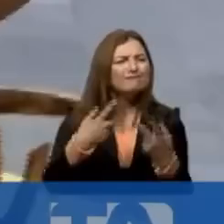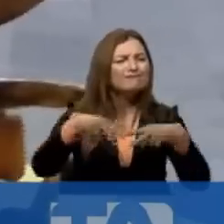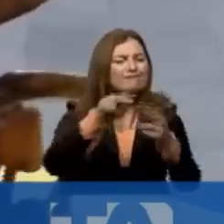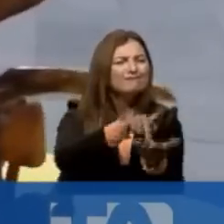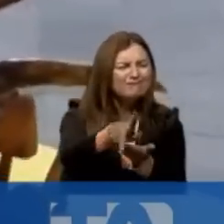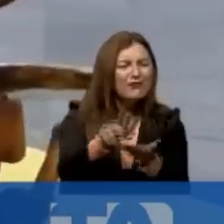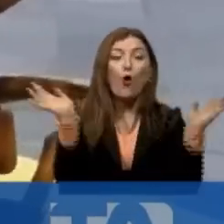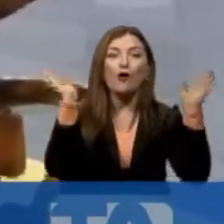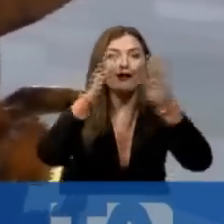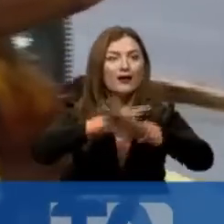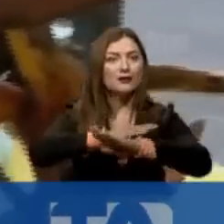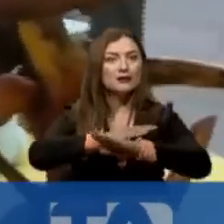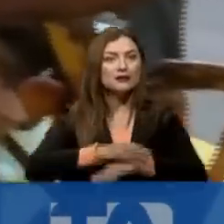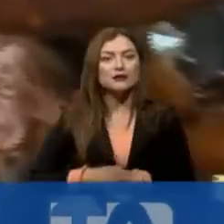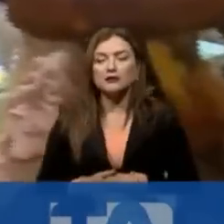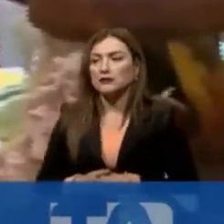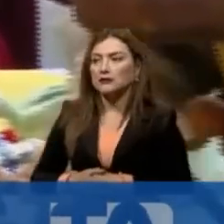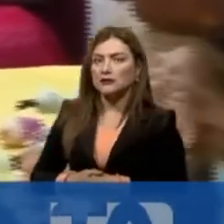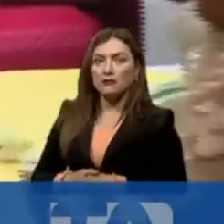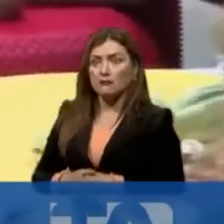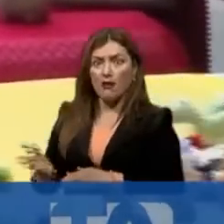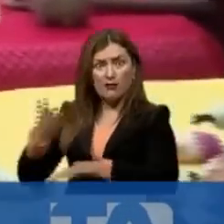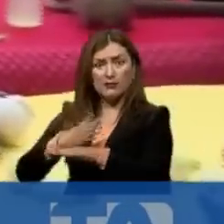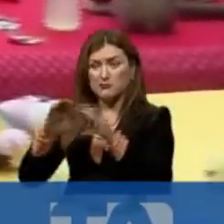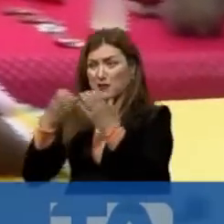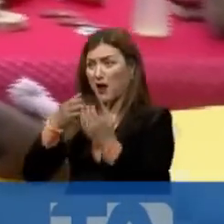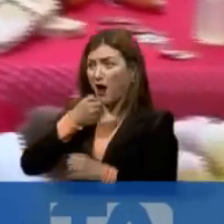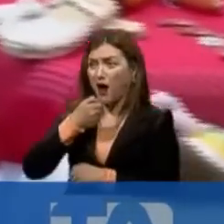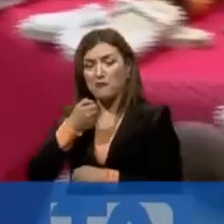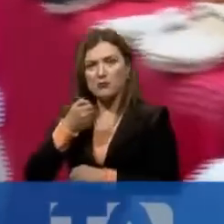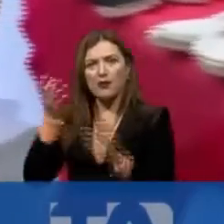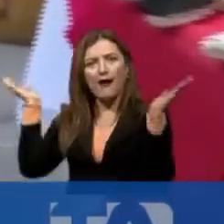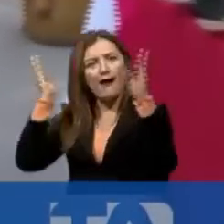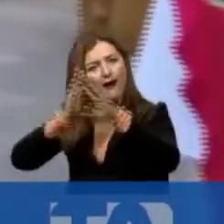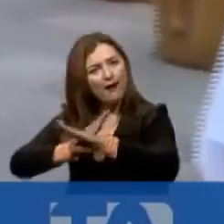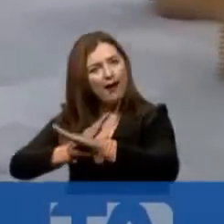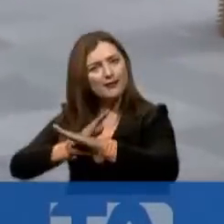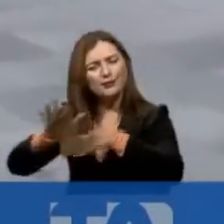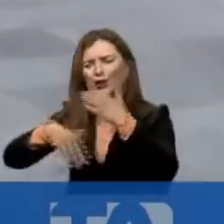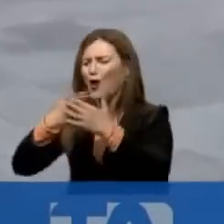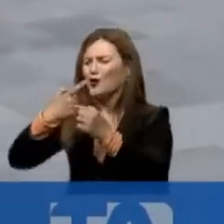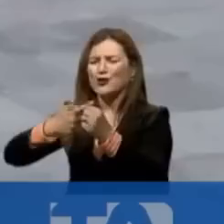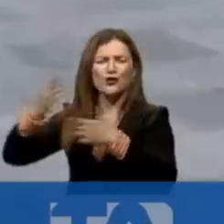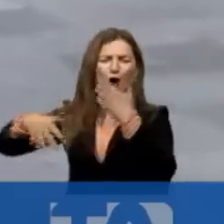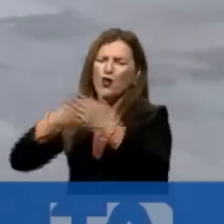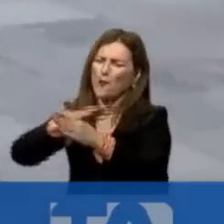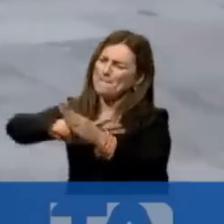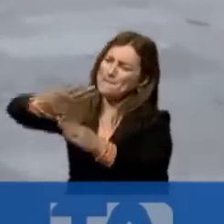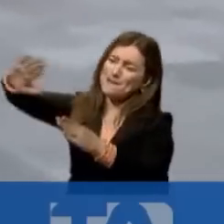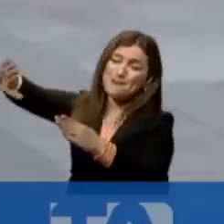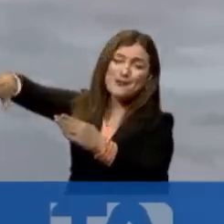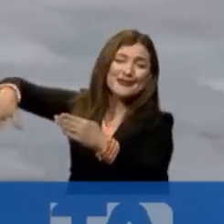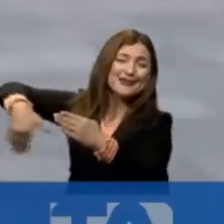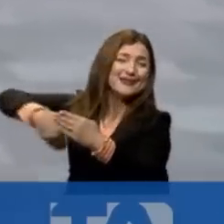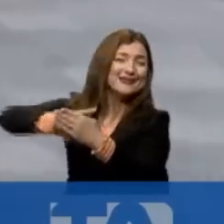o es gratis para la ciudad? El pregón es totalmente gratuito, así que invitado todo Quito, toda la ciudadanía. El día